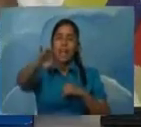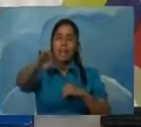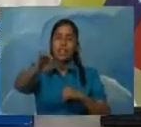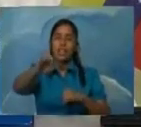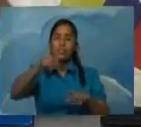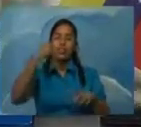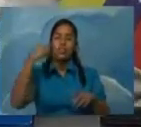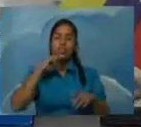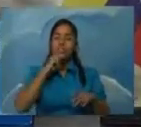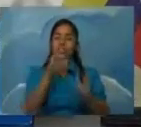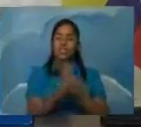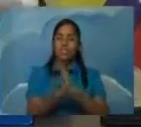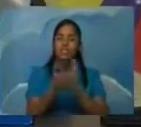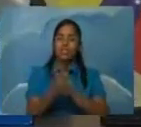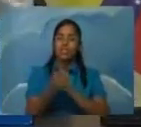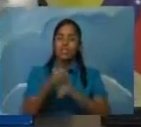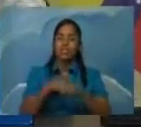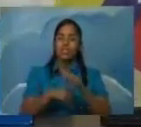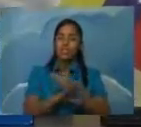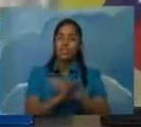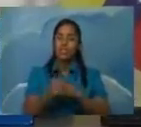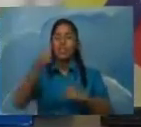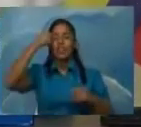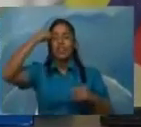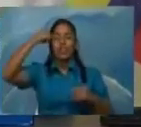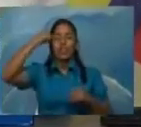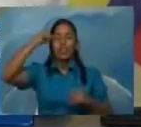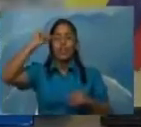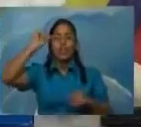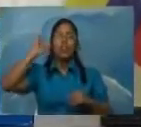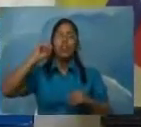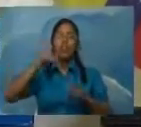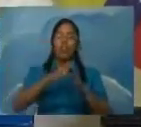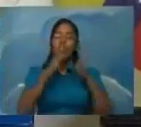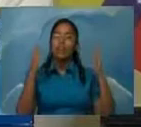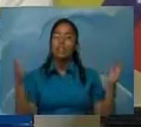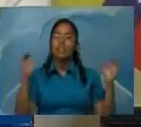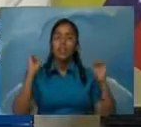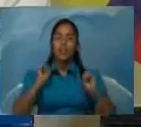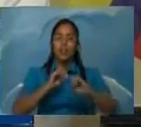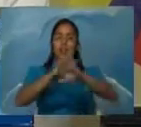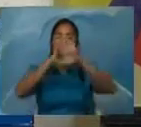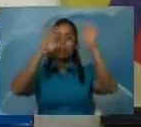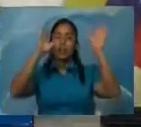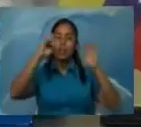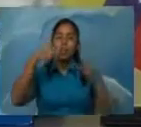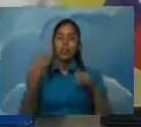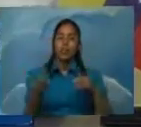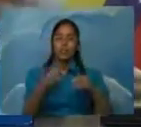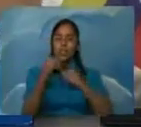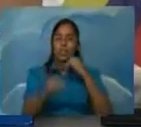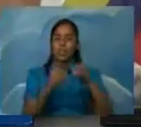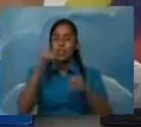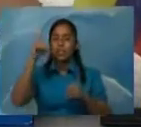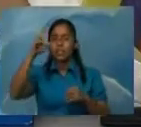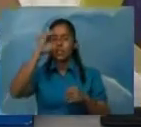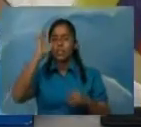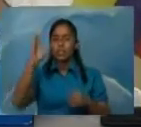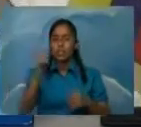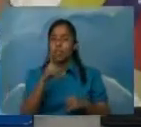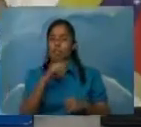Pascua para ellos significa recordar ese gran milagro que hizo Dios. No es